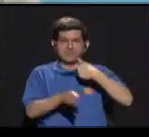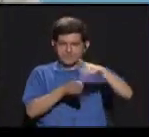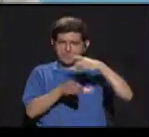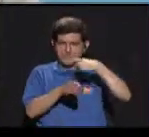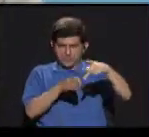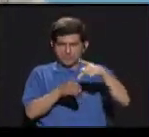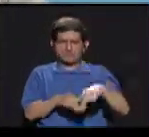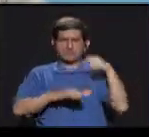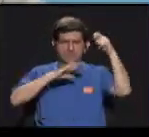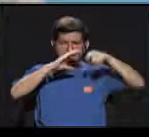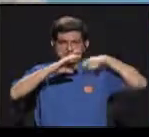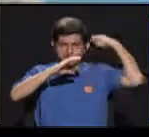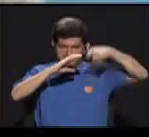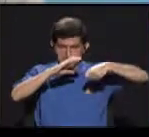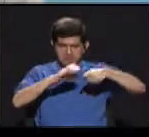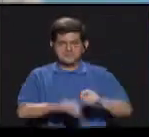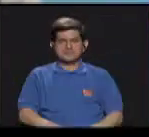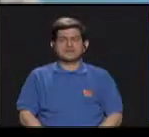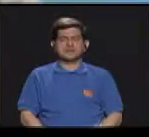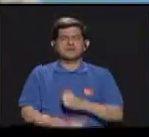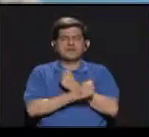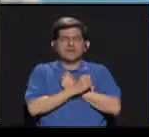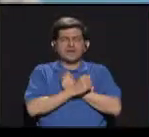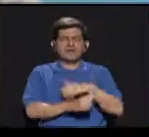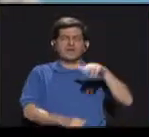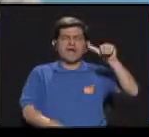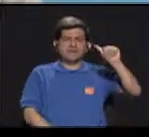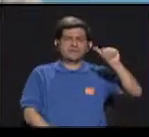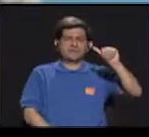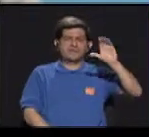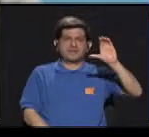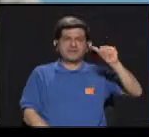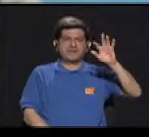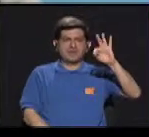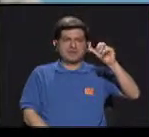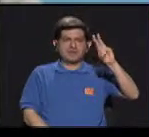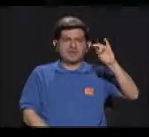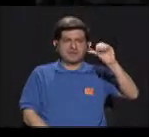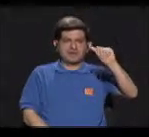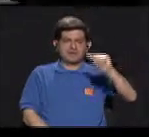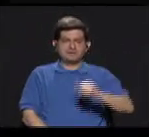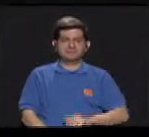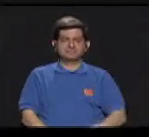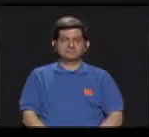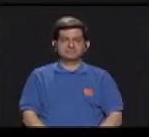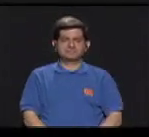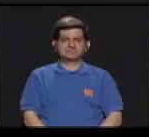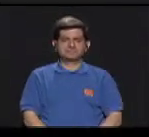actuación profesional, cinematográfica, del querido Alfredo Cataña.